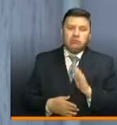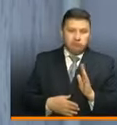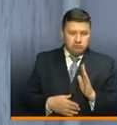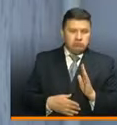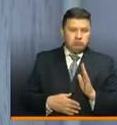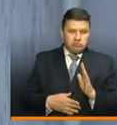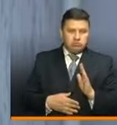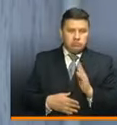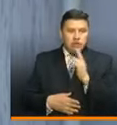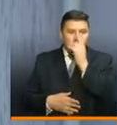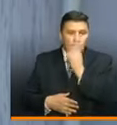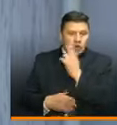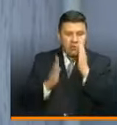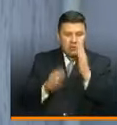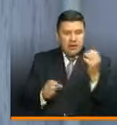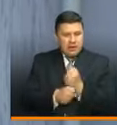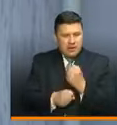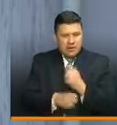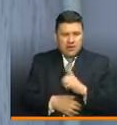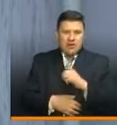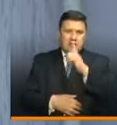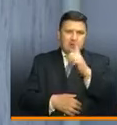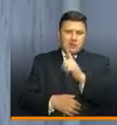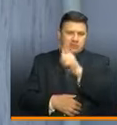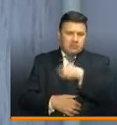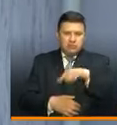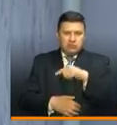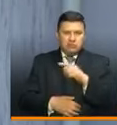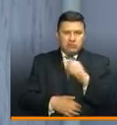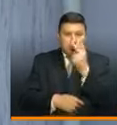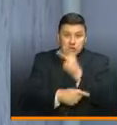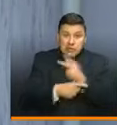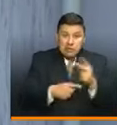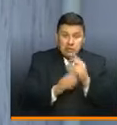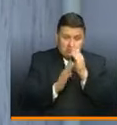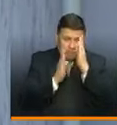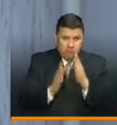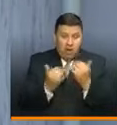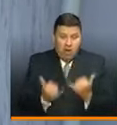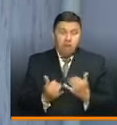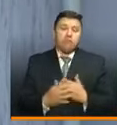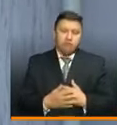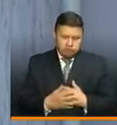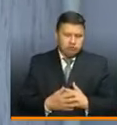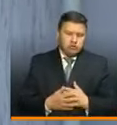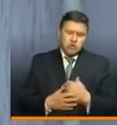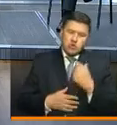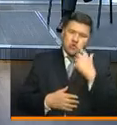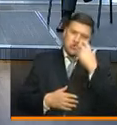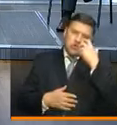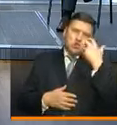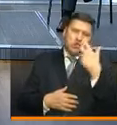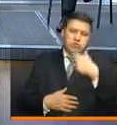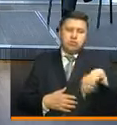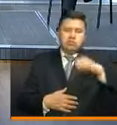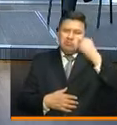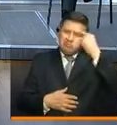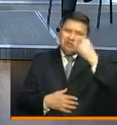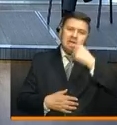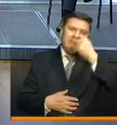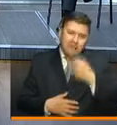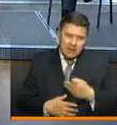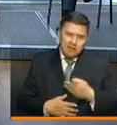el compromiso, el trabajo, el liderazgo de las últimas dos semanas para llegar hasta aquí ha sido impresionante, piensen de